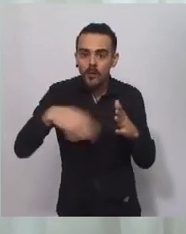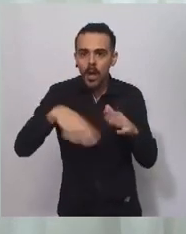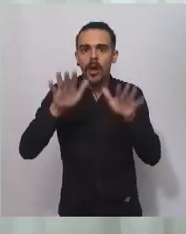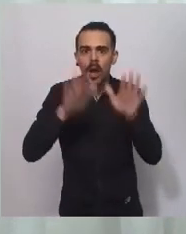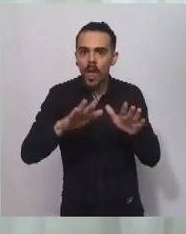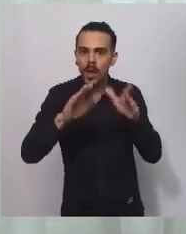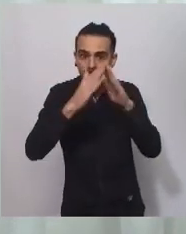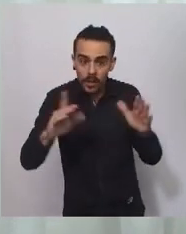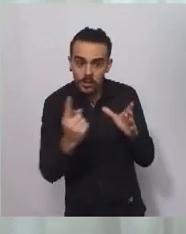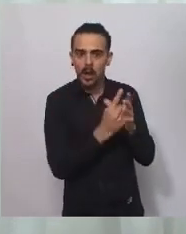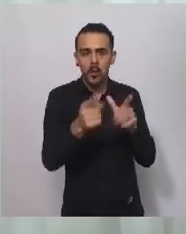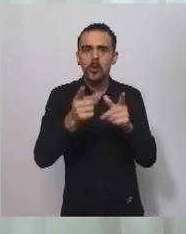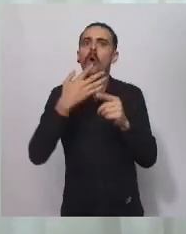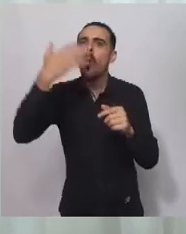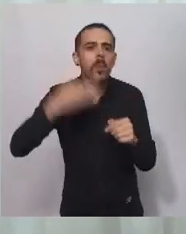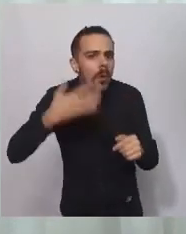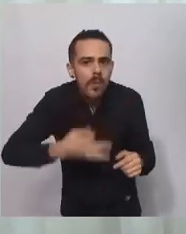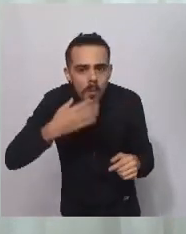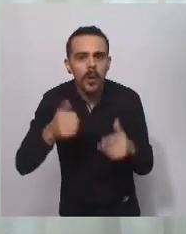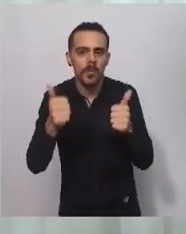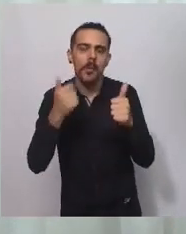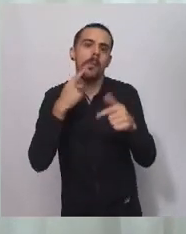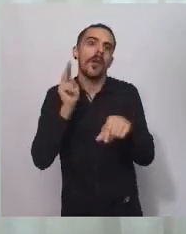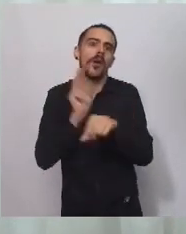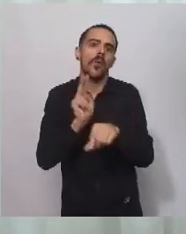para poder controlar la presente pandemia